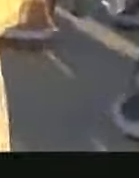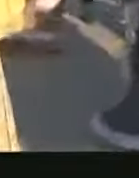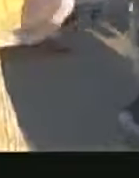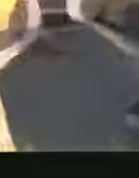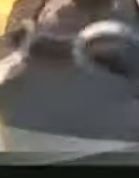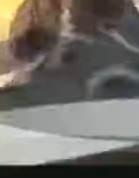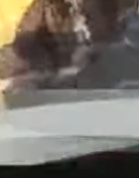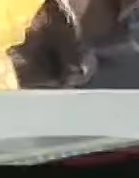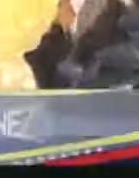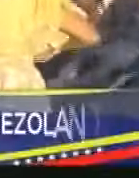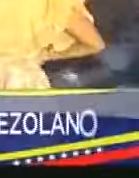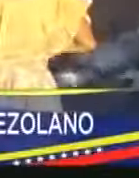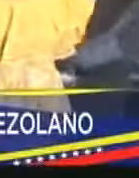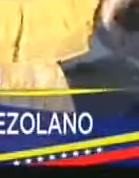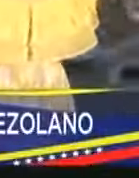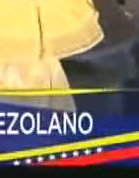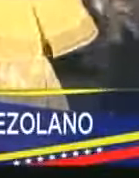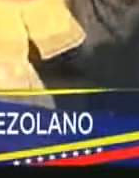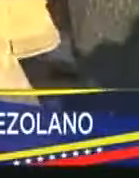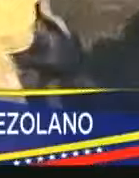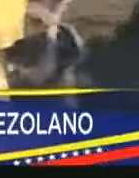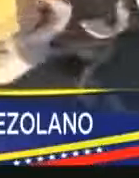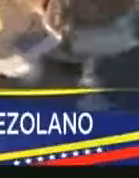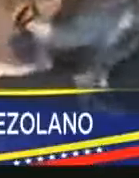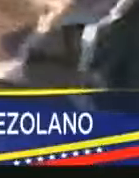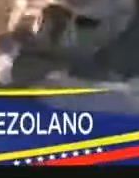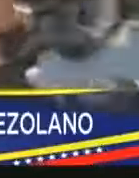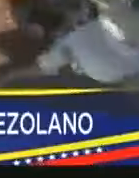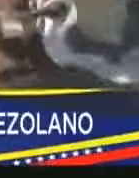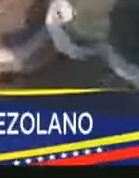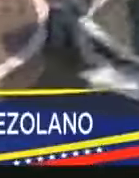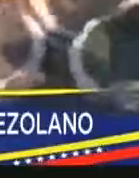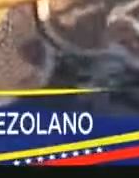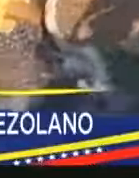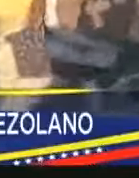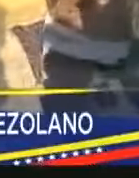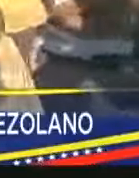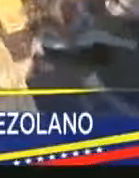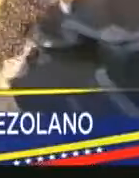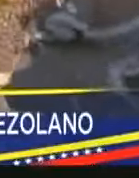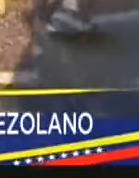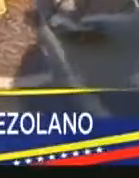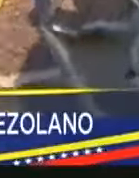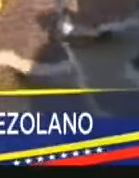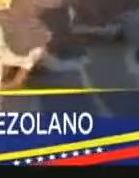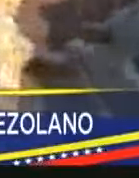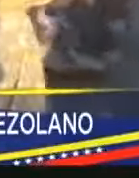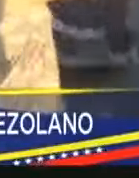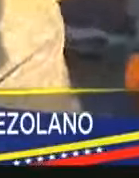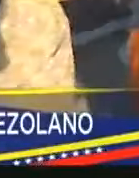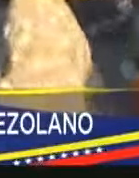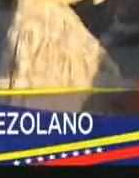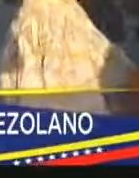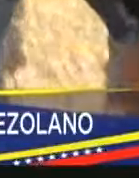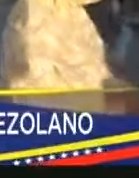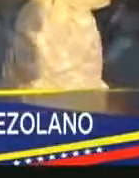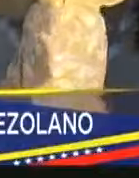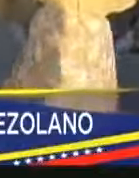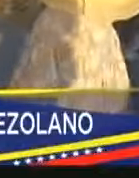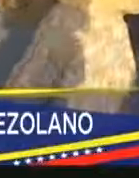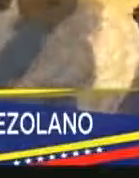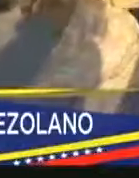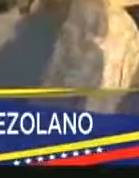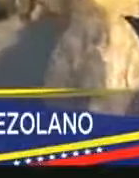de la población de Carúpano, específicamente de Playa Patilla. Oye, caramba, cuando llegó el